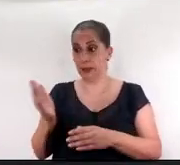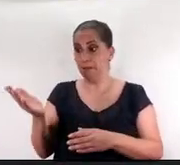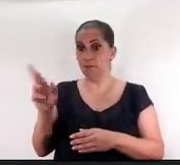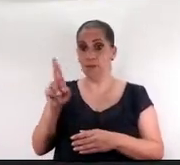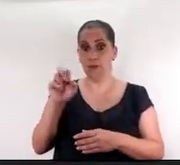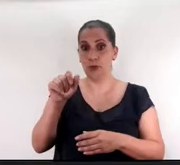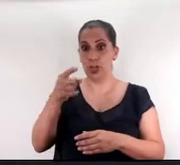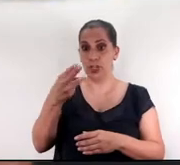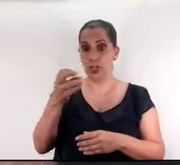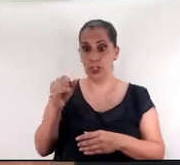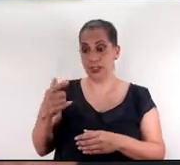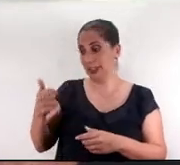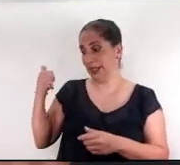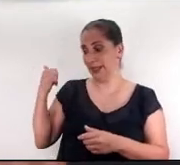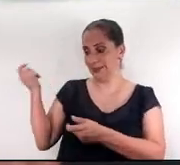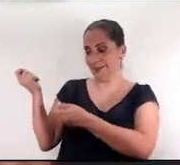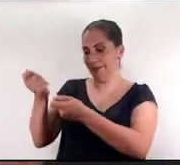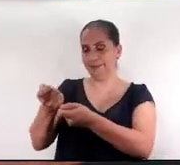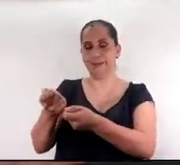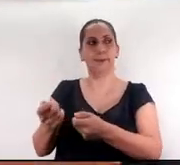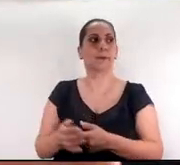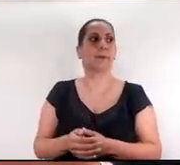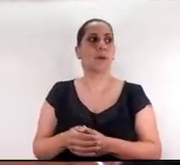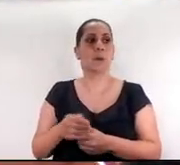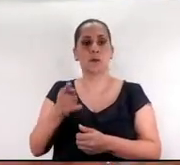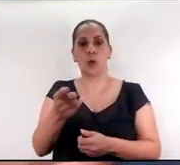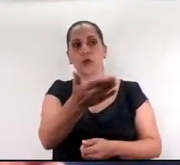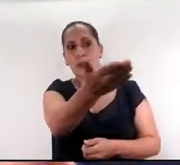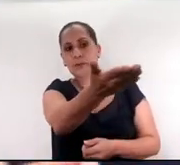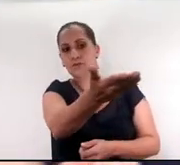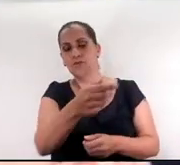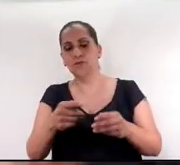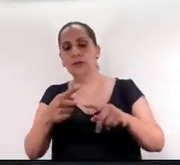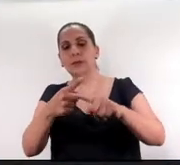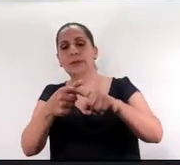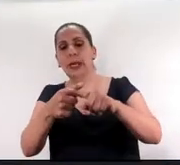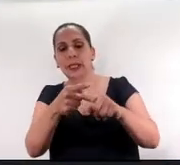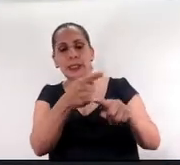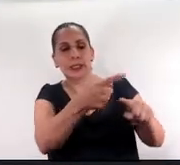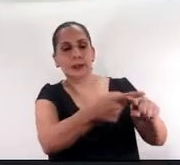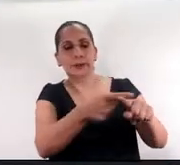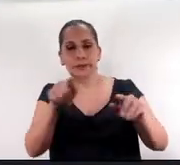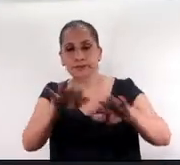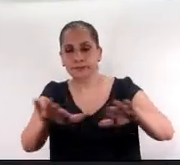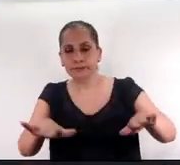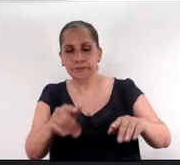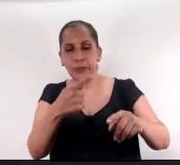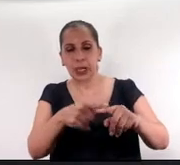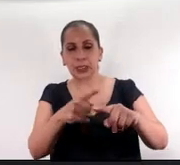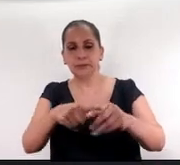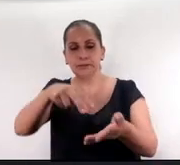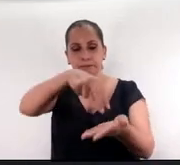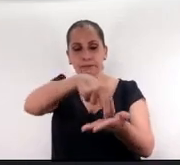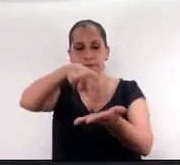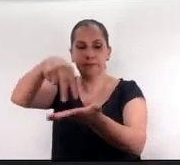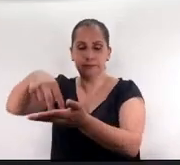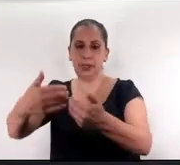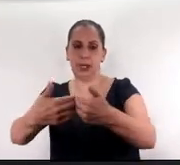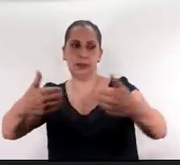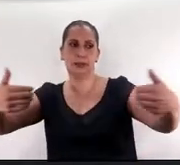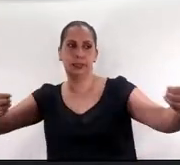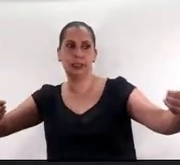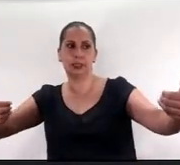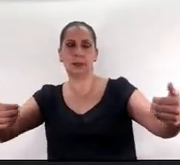pasa detrás de mí para entregarle los documentos. Ustedes pasan aquí al frente. Hay unas pequeñas marquitas en el escenario para mantener también el